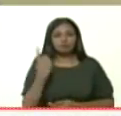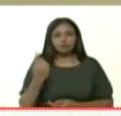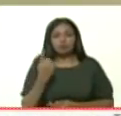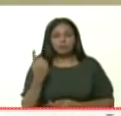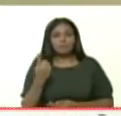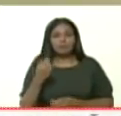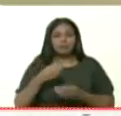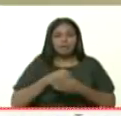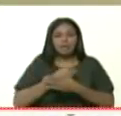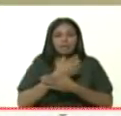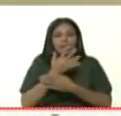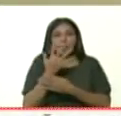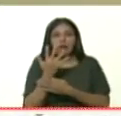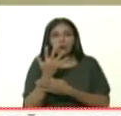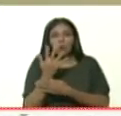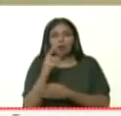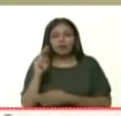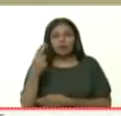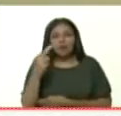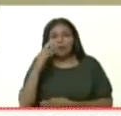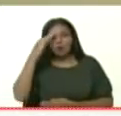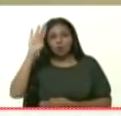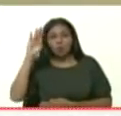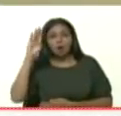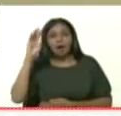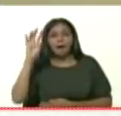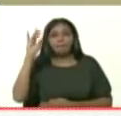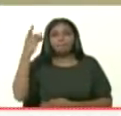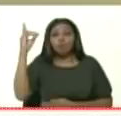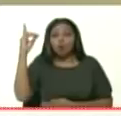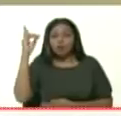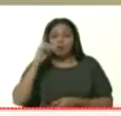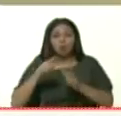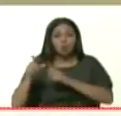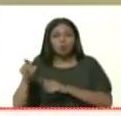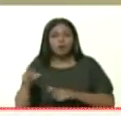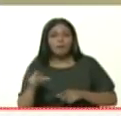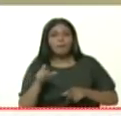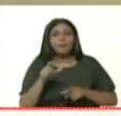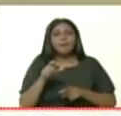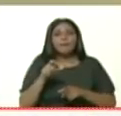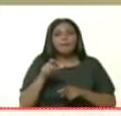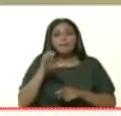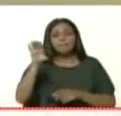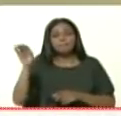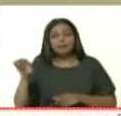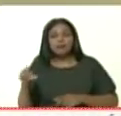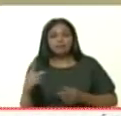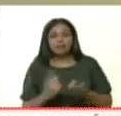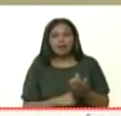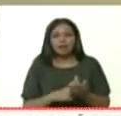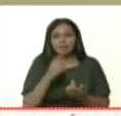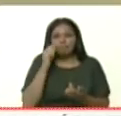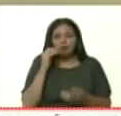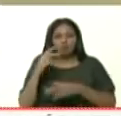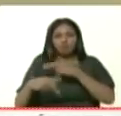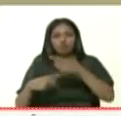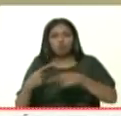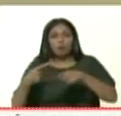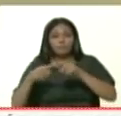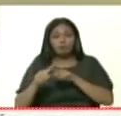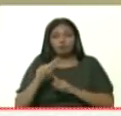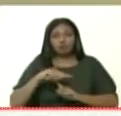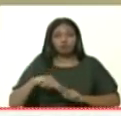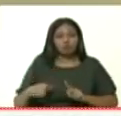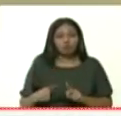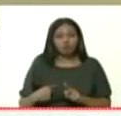ALBA, Nicaragua, Cuba, Bolivia y países hermanos progresistas. Pero nosotros